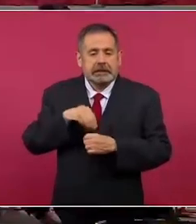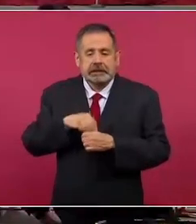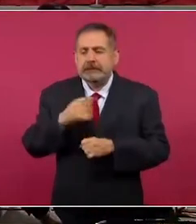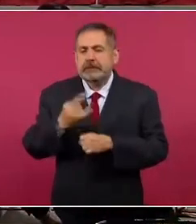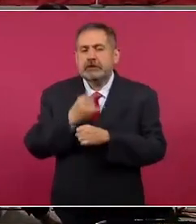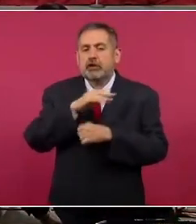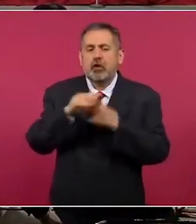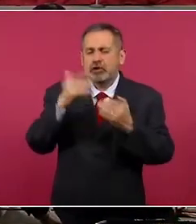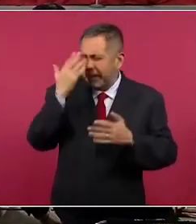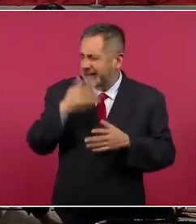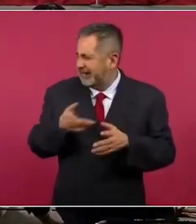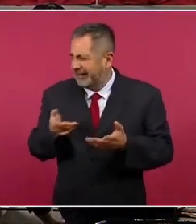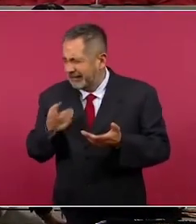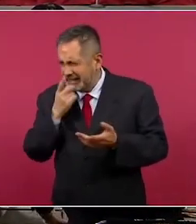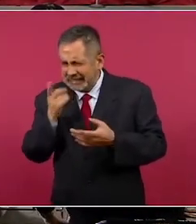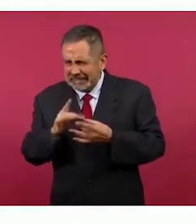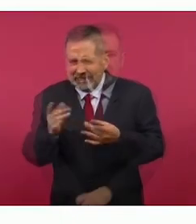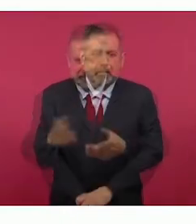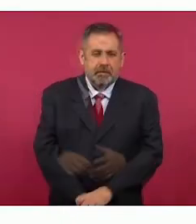Así es, así.